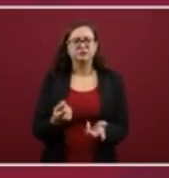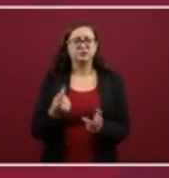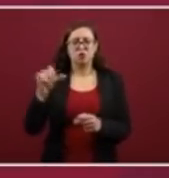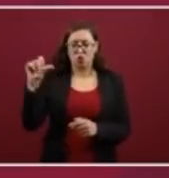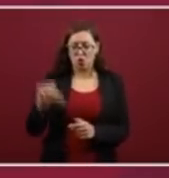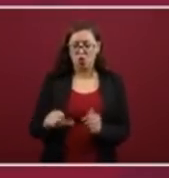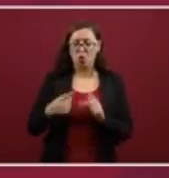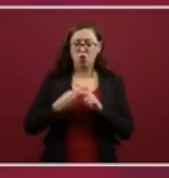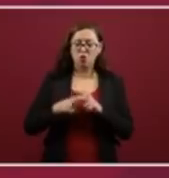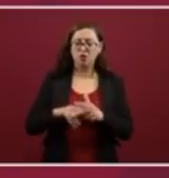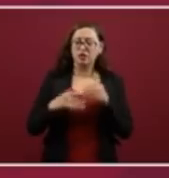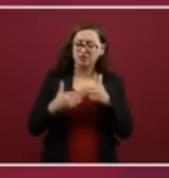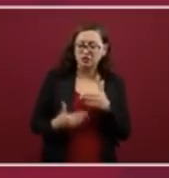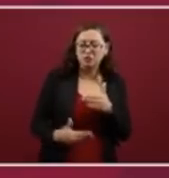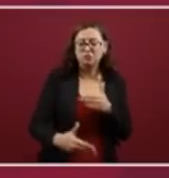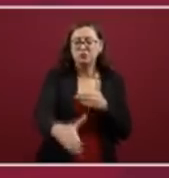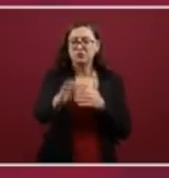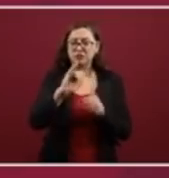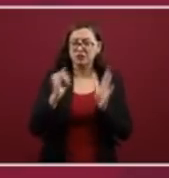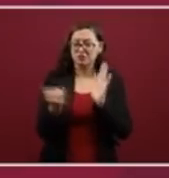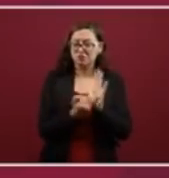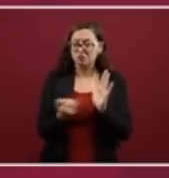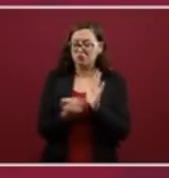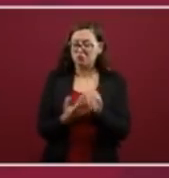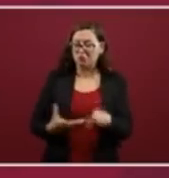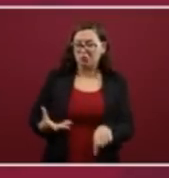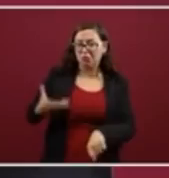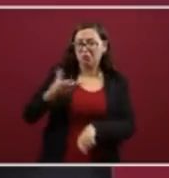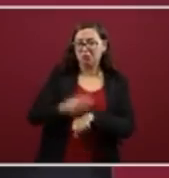esos aranceles el día de hoy